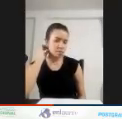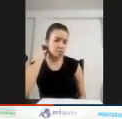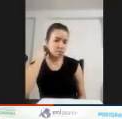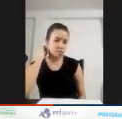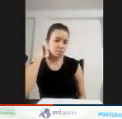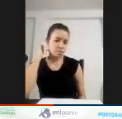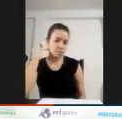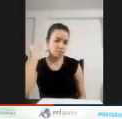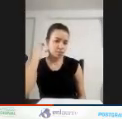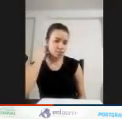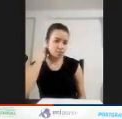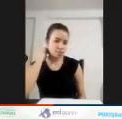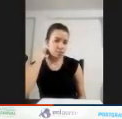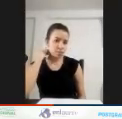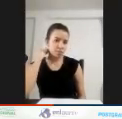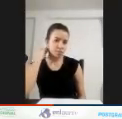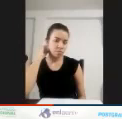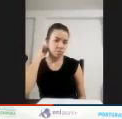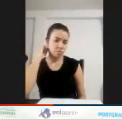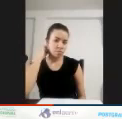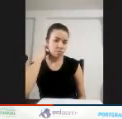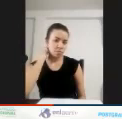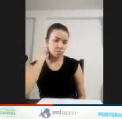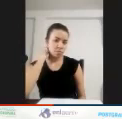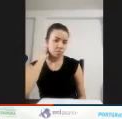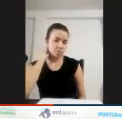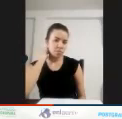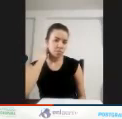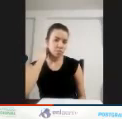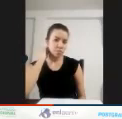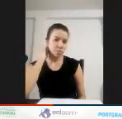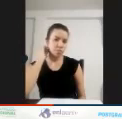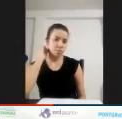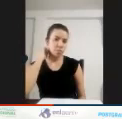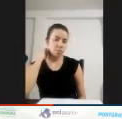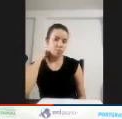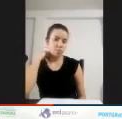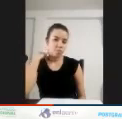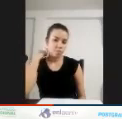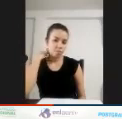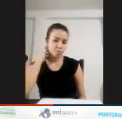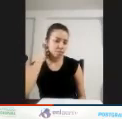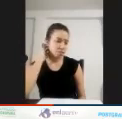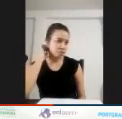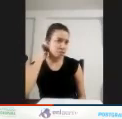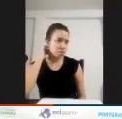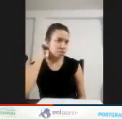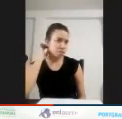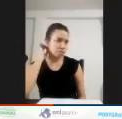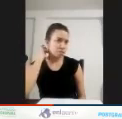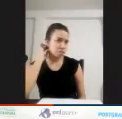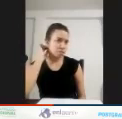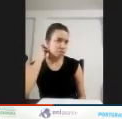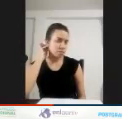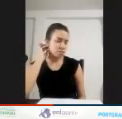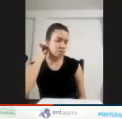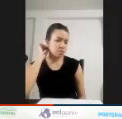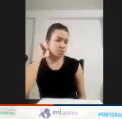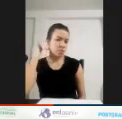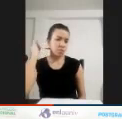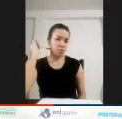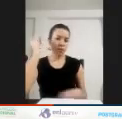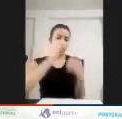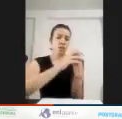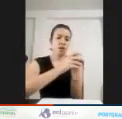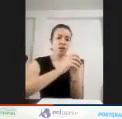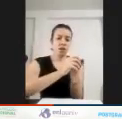diferentes actuaciones y para cada una hay un tipo de reglas, de normas, de requerimientos que cada día el